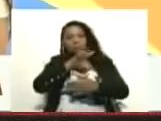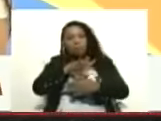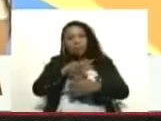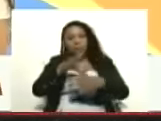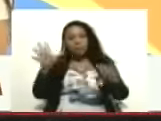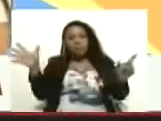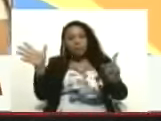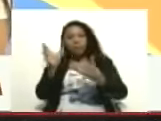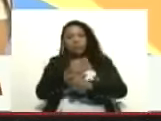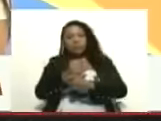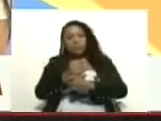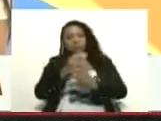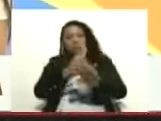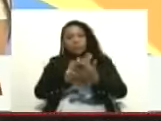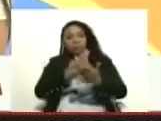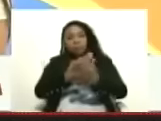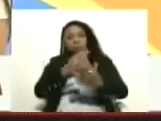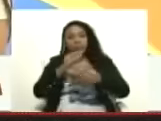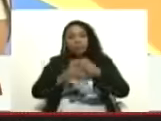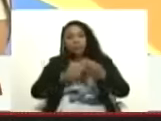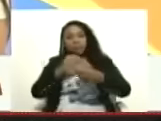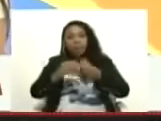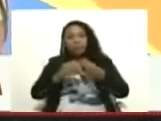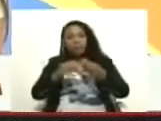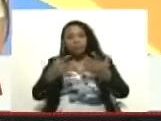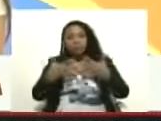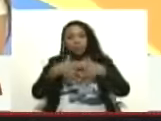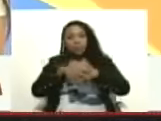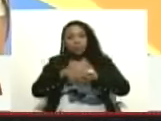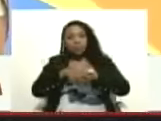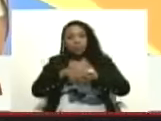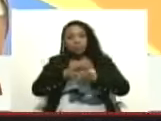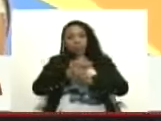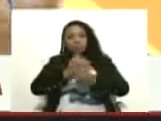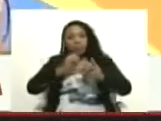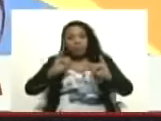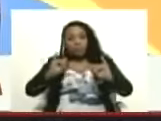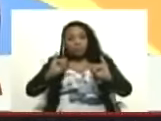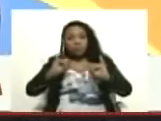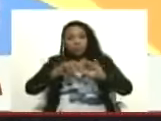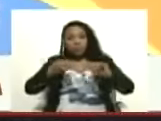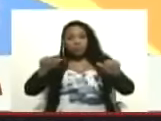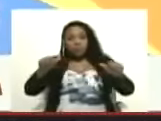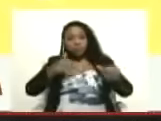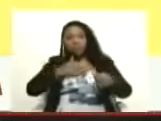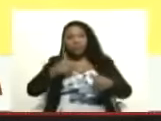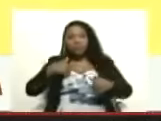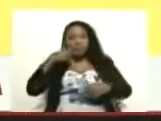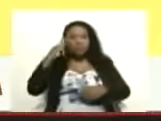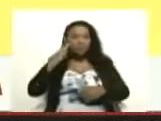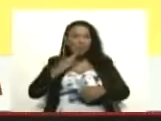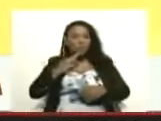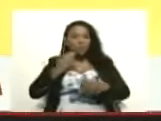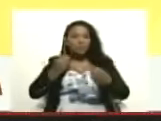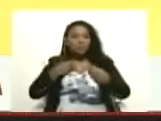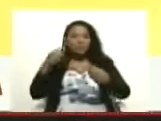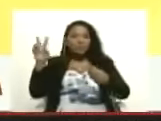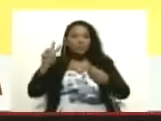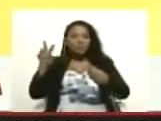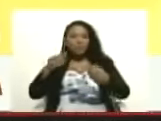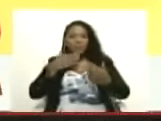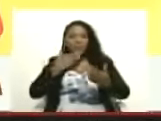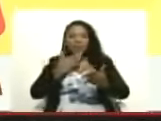conquistar lo que siempre ha defendido que es su su independencia territorial que viva Bolívar que viva a Venezuela y a Venezuela